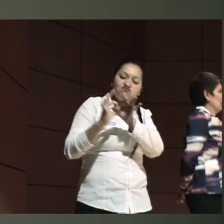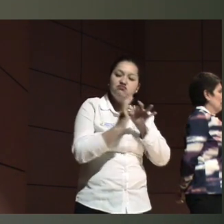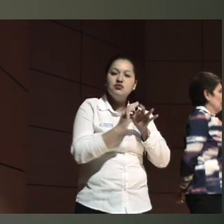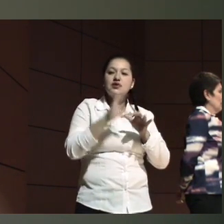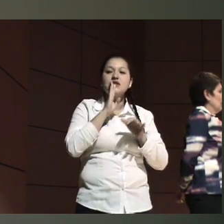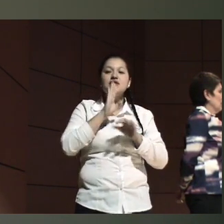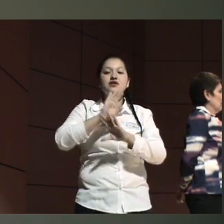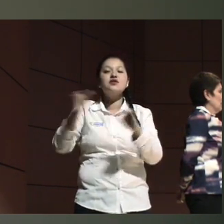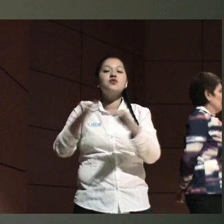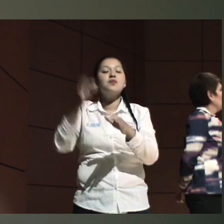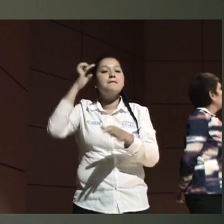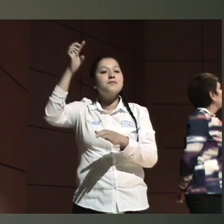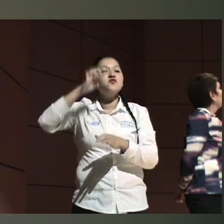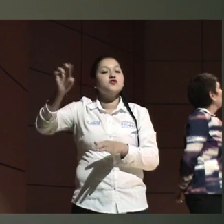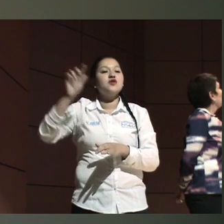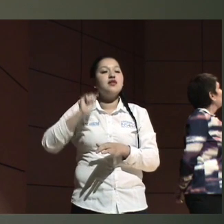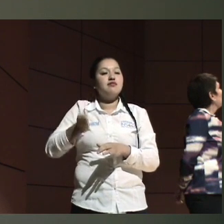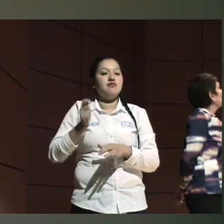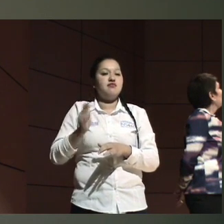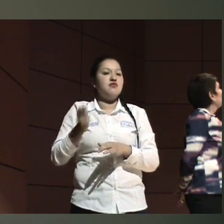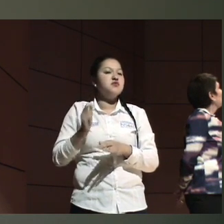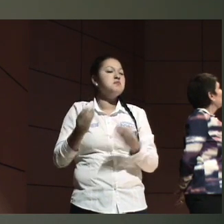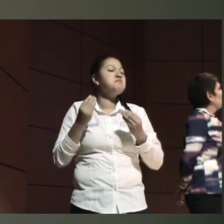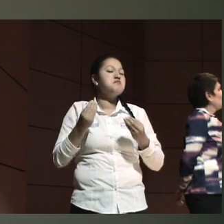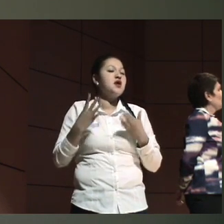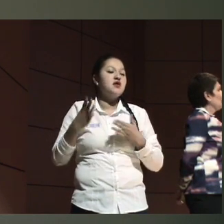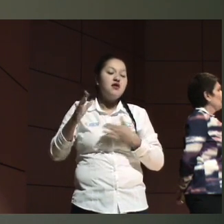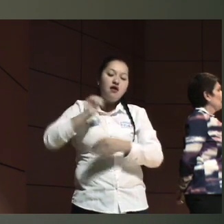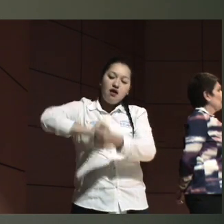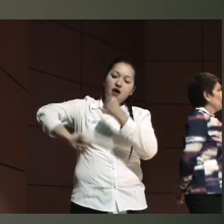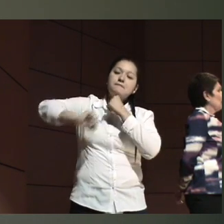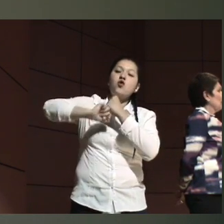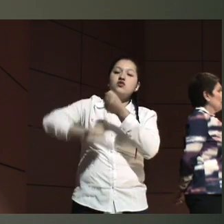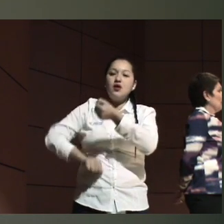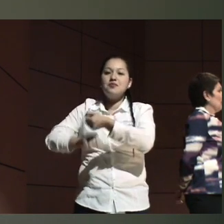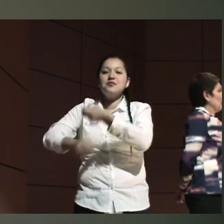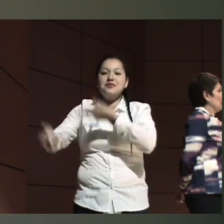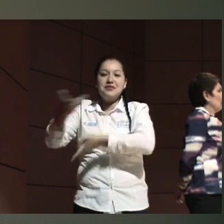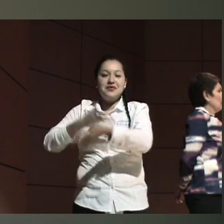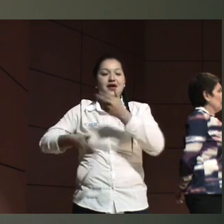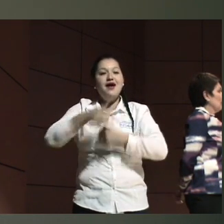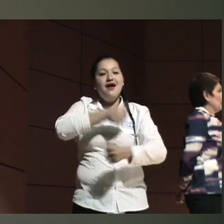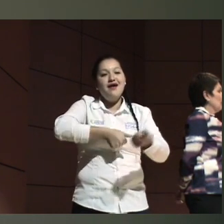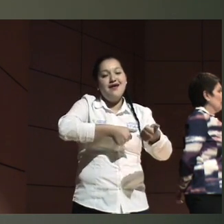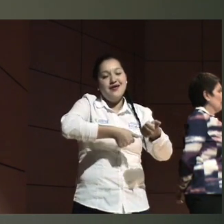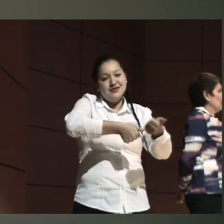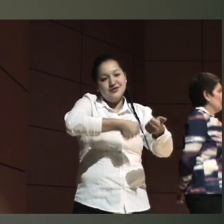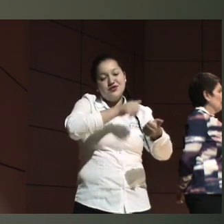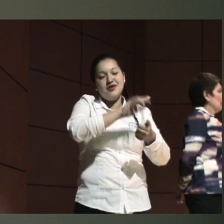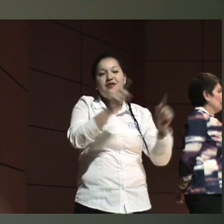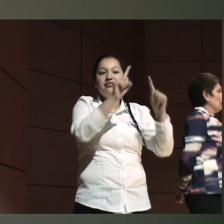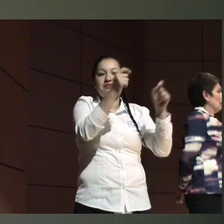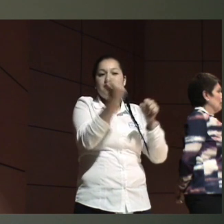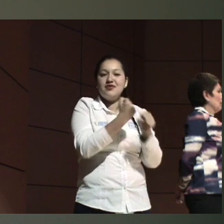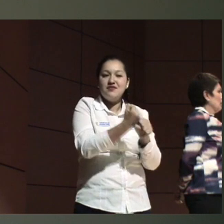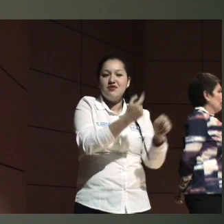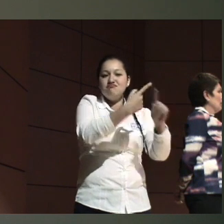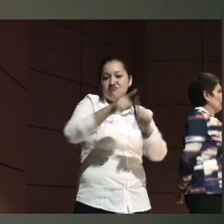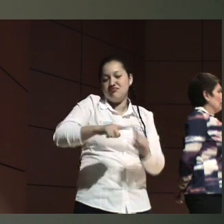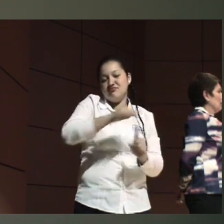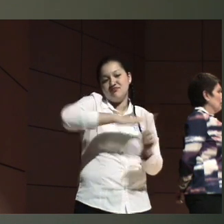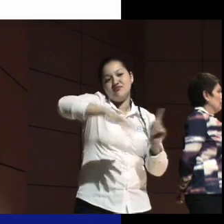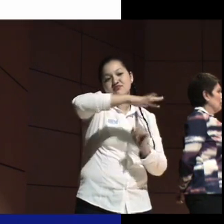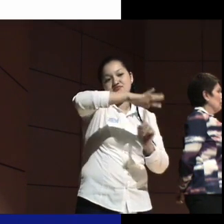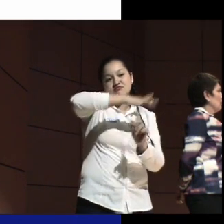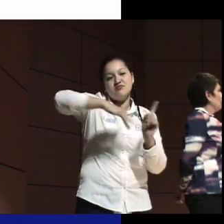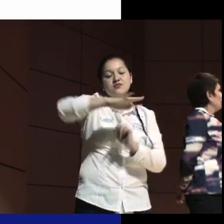profesionales en derecho para apoyar para asesorar las labores que se dan en los diferentes contextos